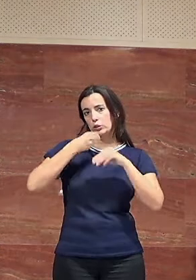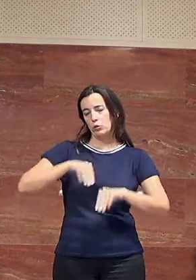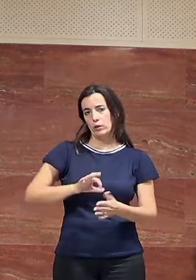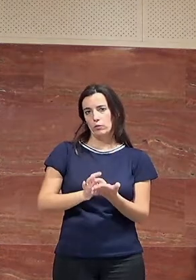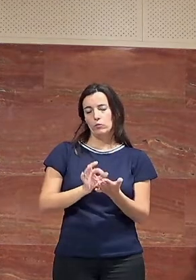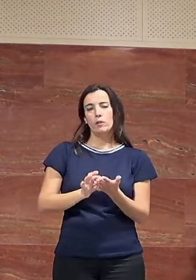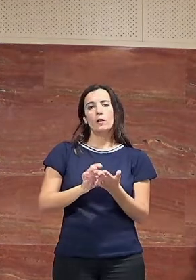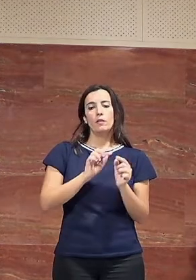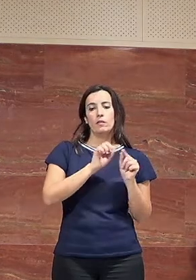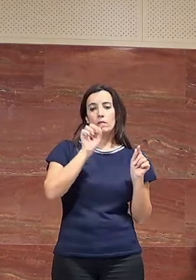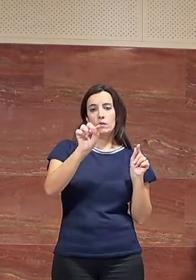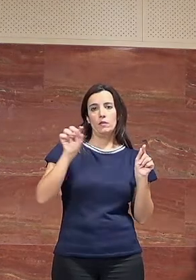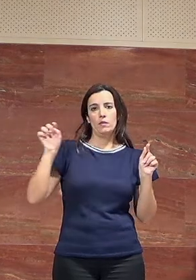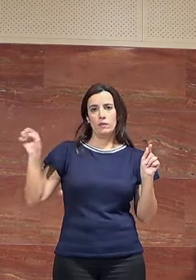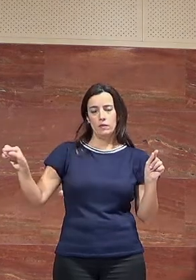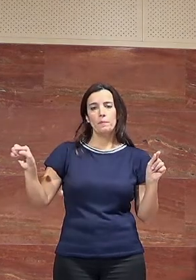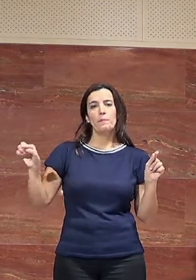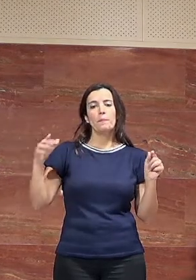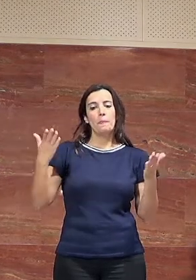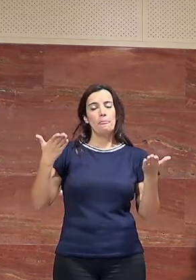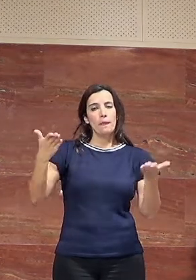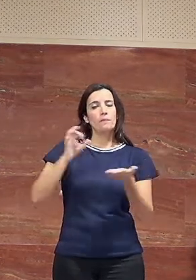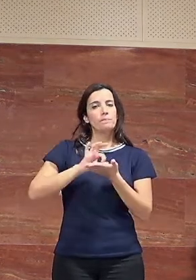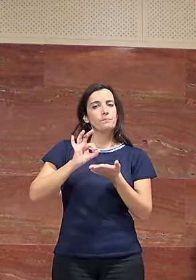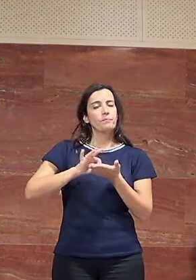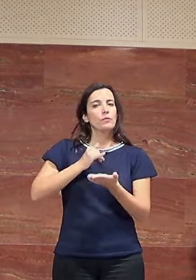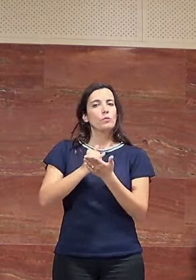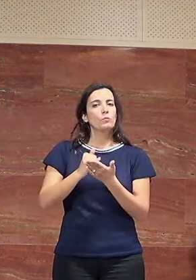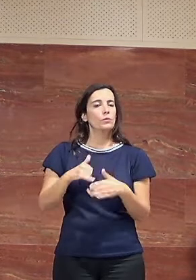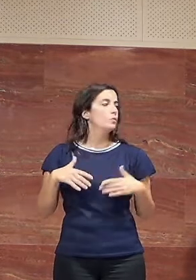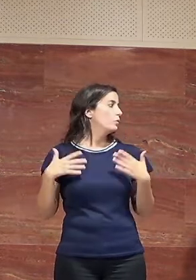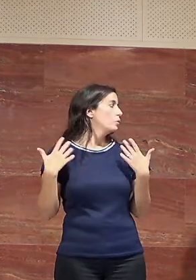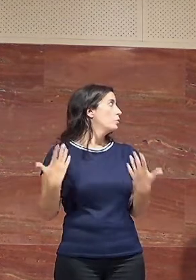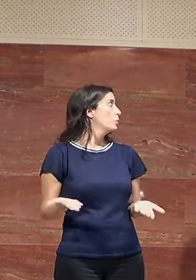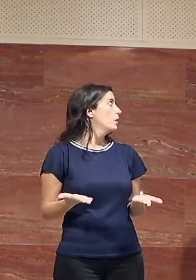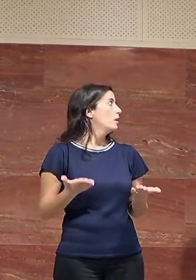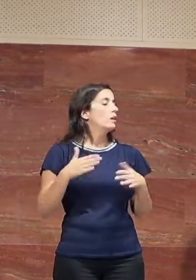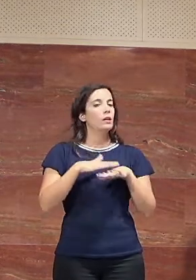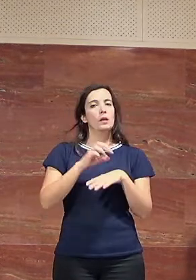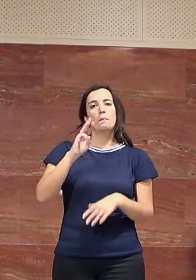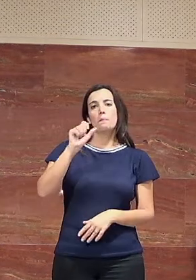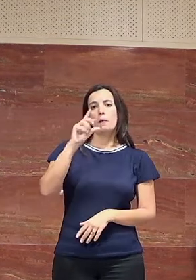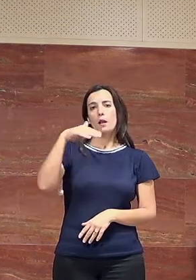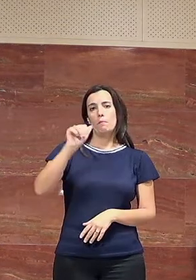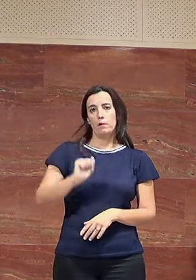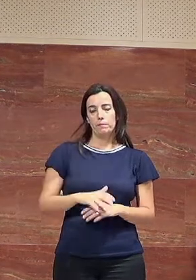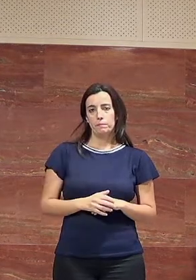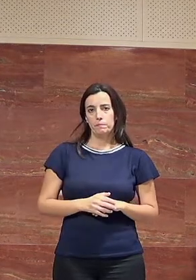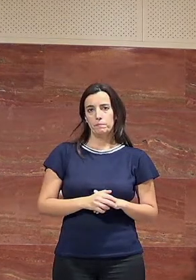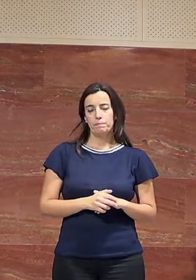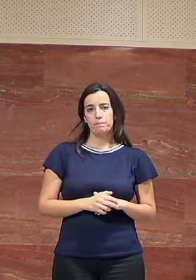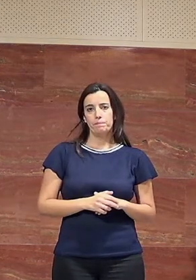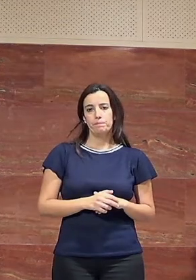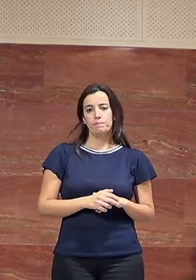la actuación que realmente íbamos a poner en servicio de forma experimental era esta del eje Palma. ¿Y por qué Palma?